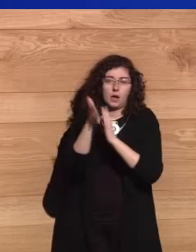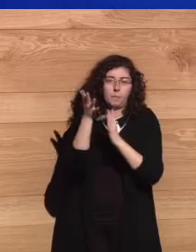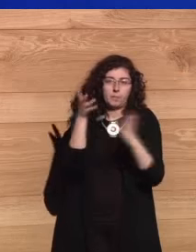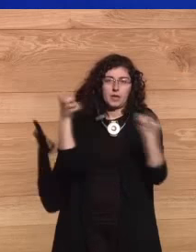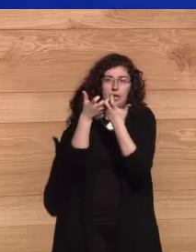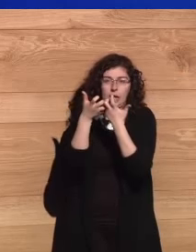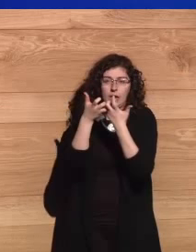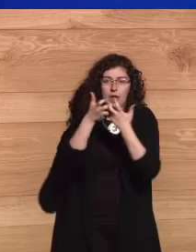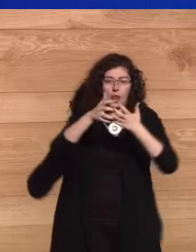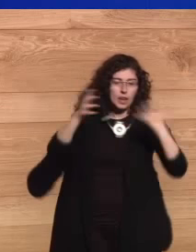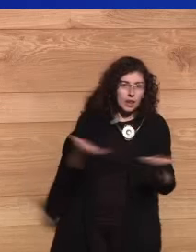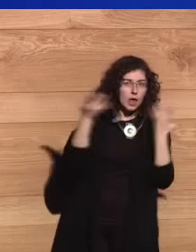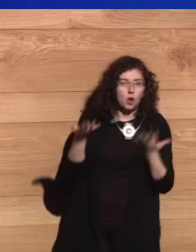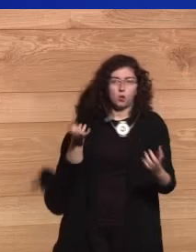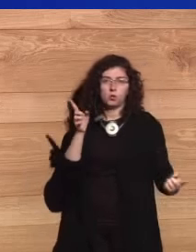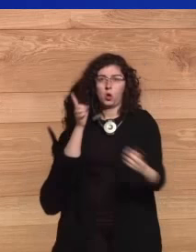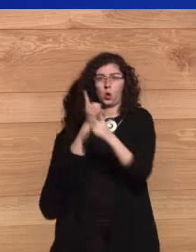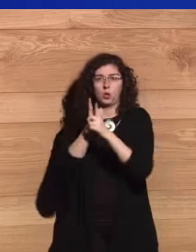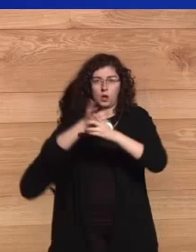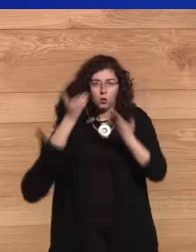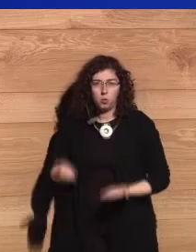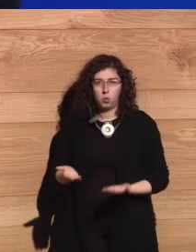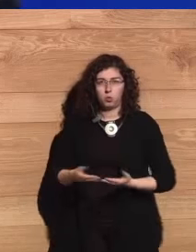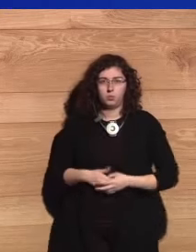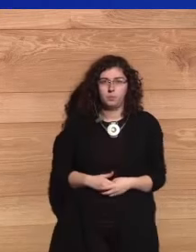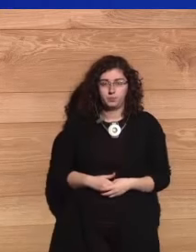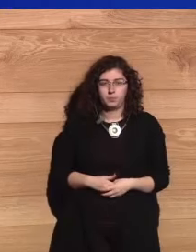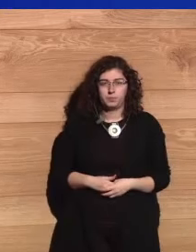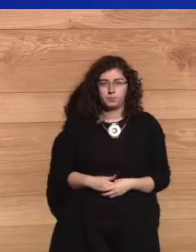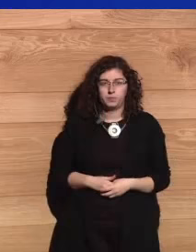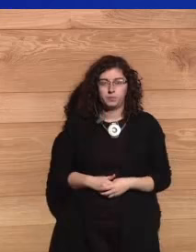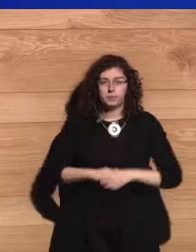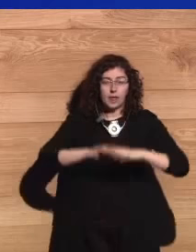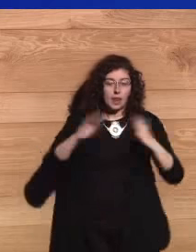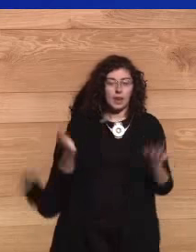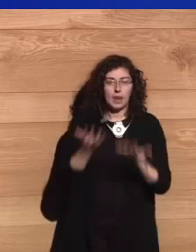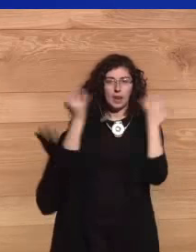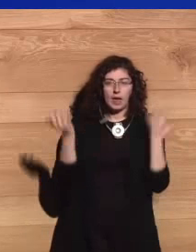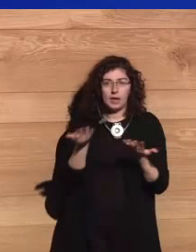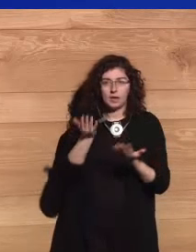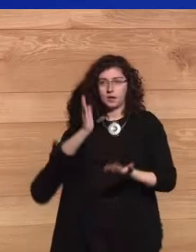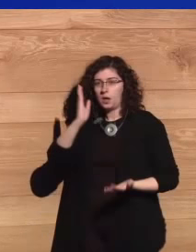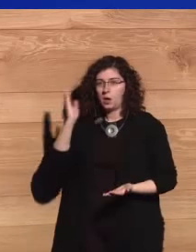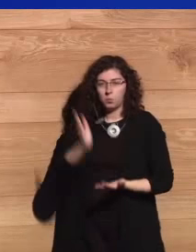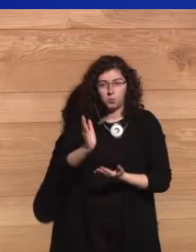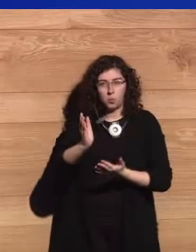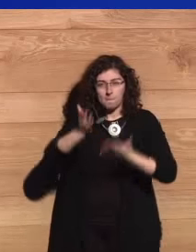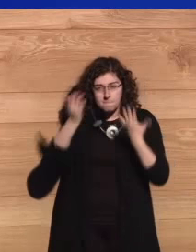lo pesado. Ganar, que la ligereza le gane a la pesadez del